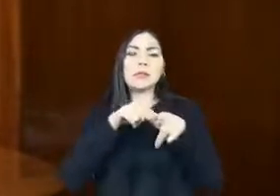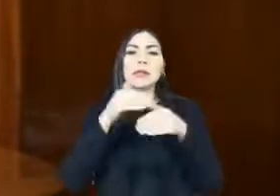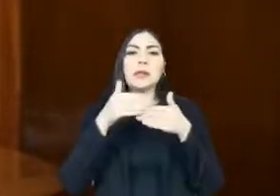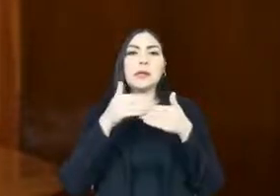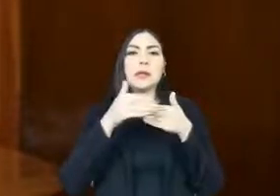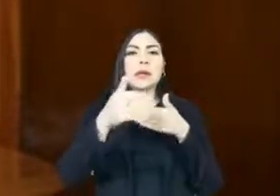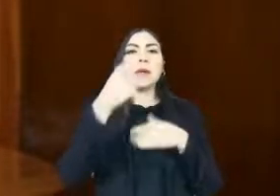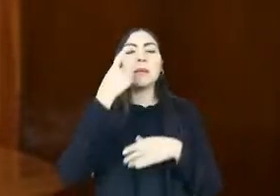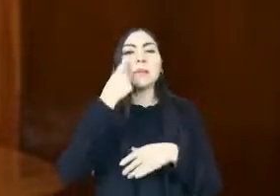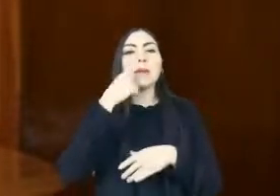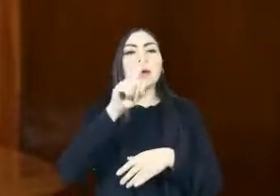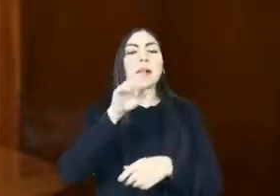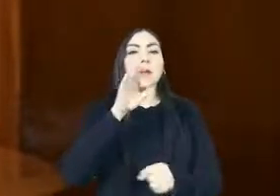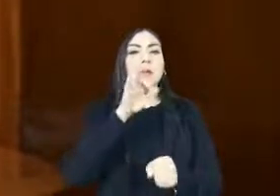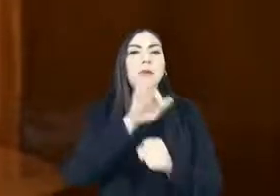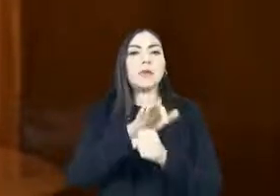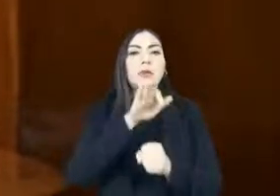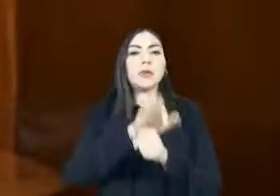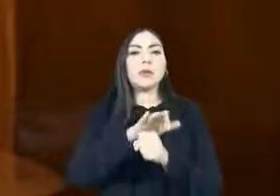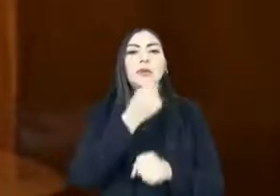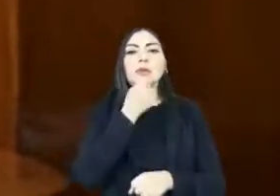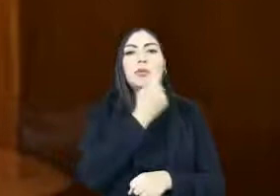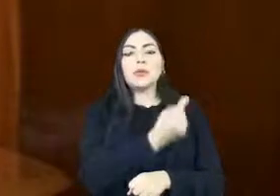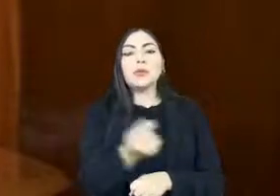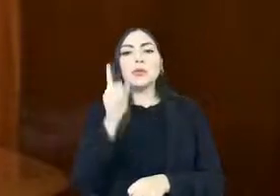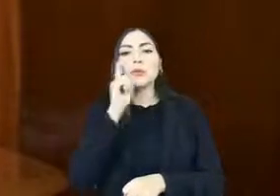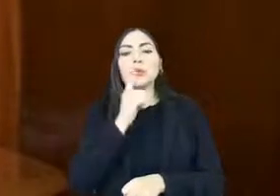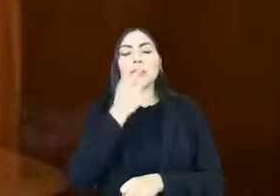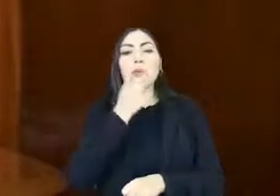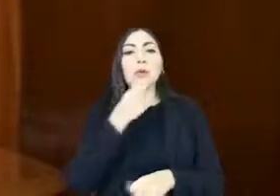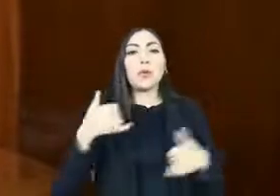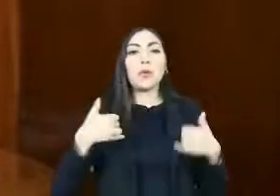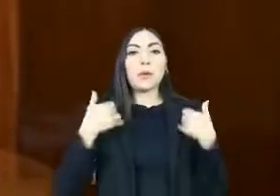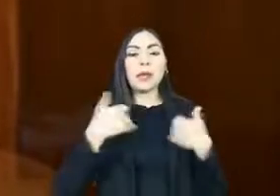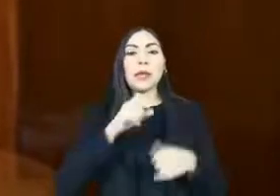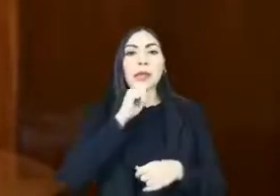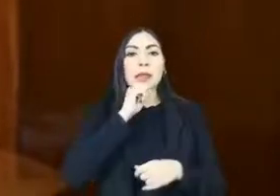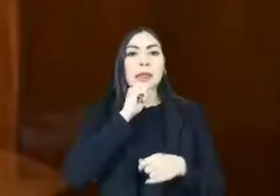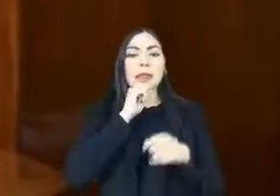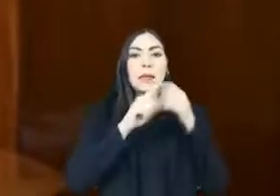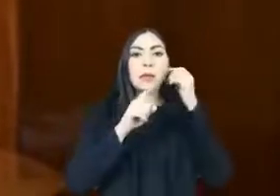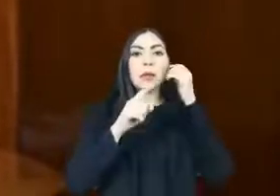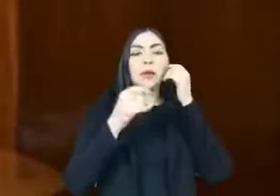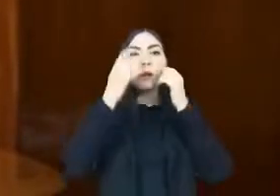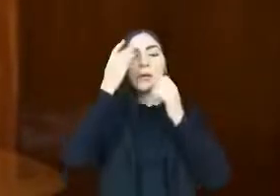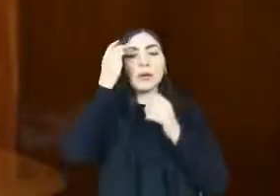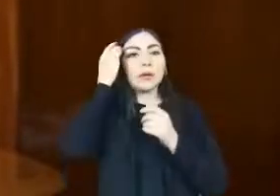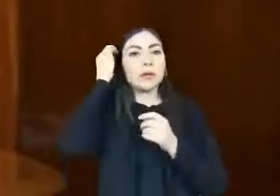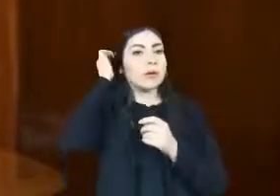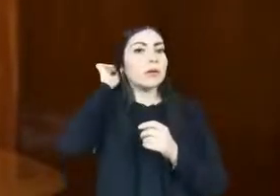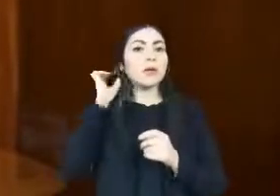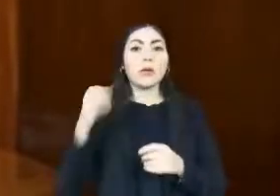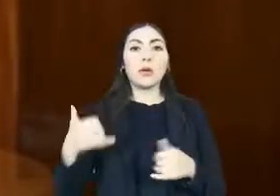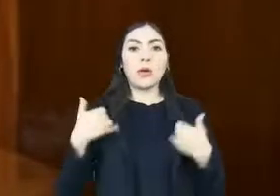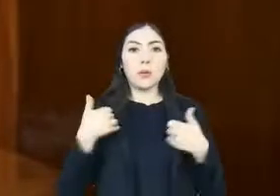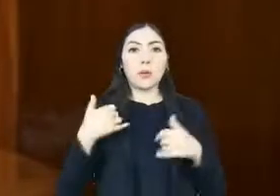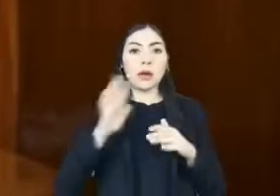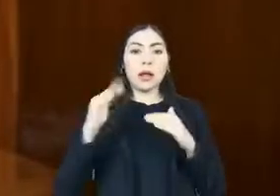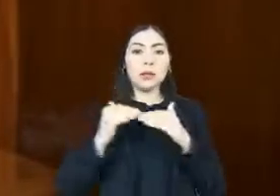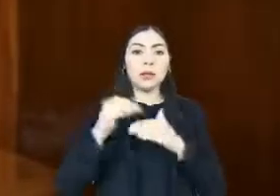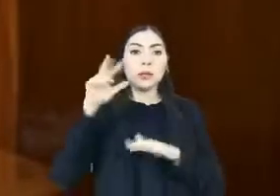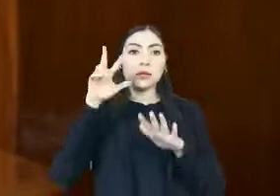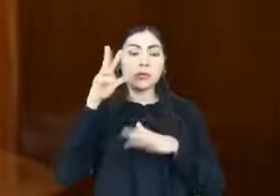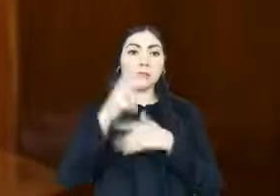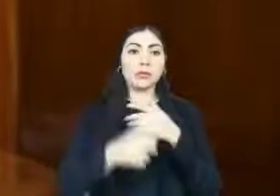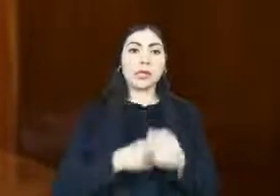el sistema de protección de niñas niños y adolescentes así como de jóvenes que estén cumpliendo la mayoría de edad